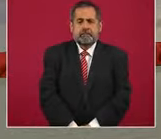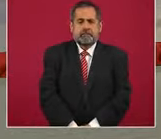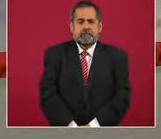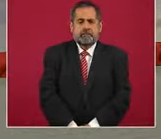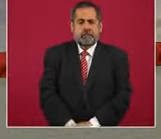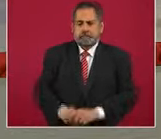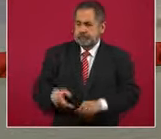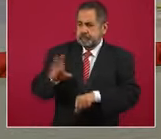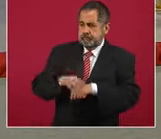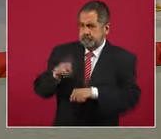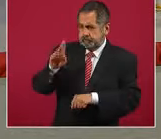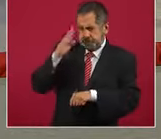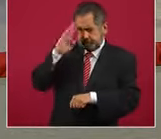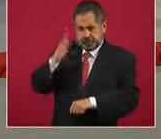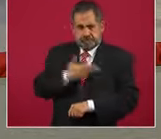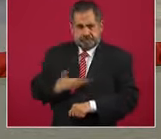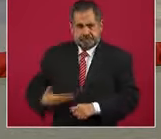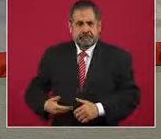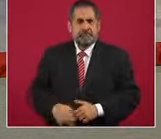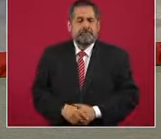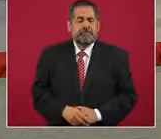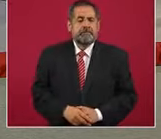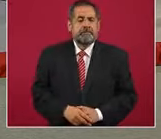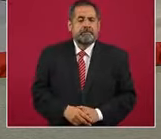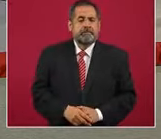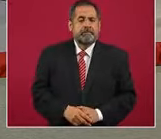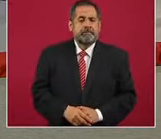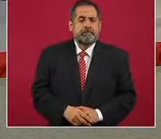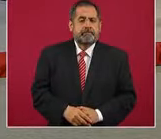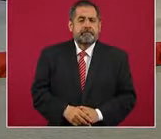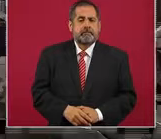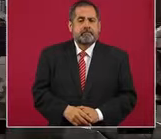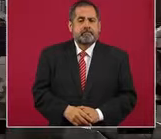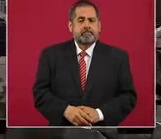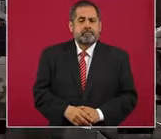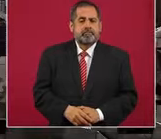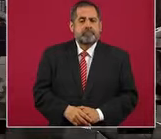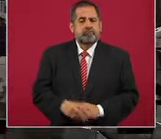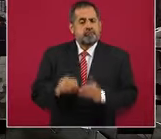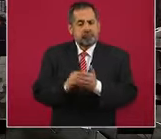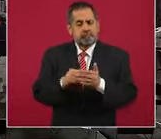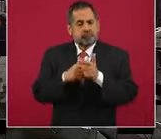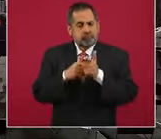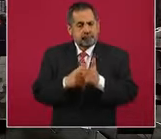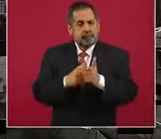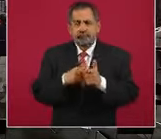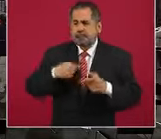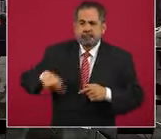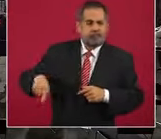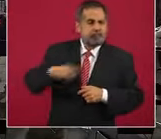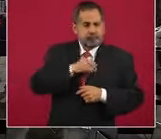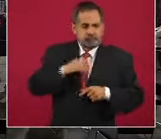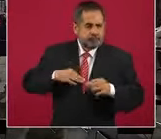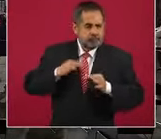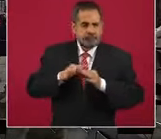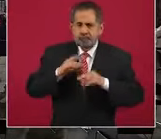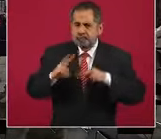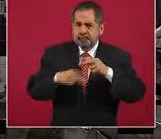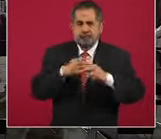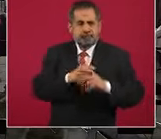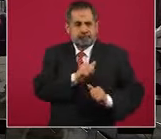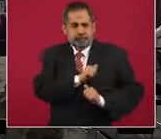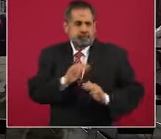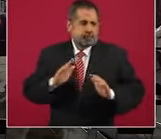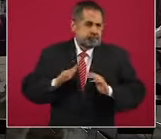Con su permiso, señor presidente. Adelante, por favor. Bien, siguiendo con estas misiones que cumple el personal del Ejército, Fuerza